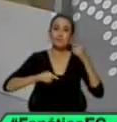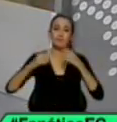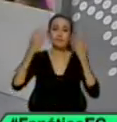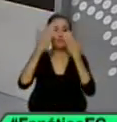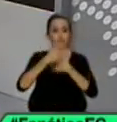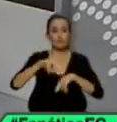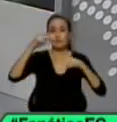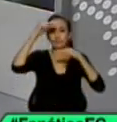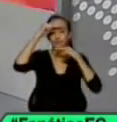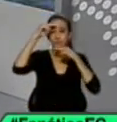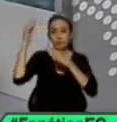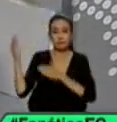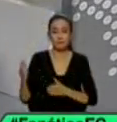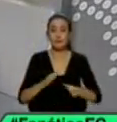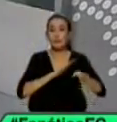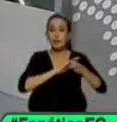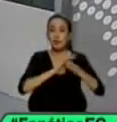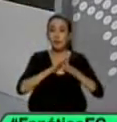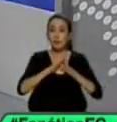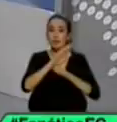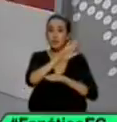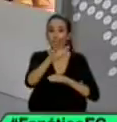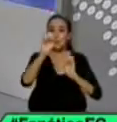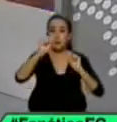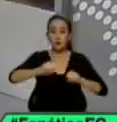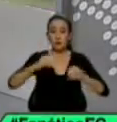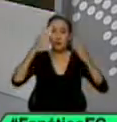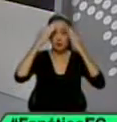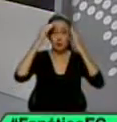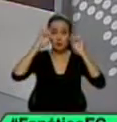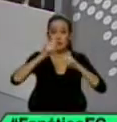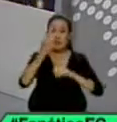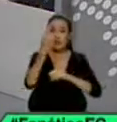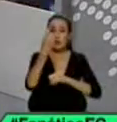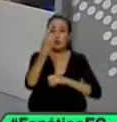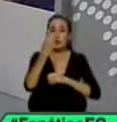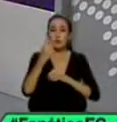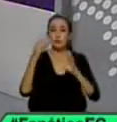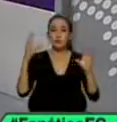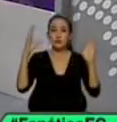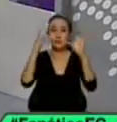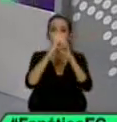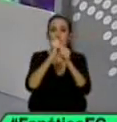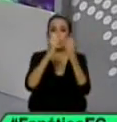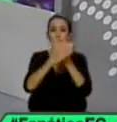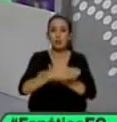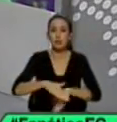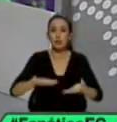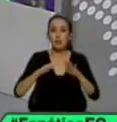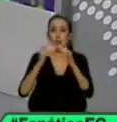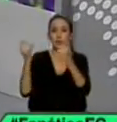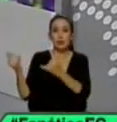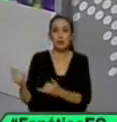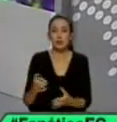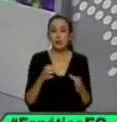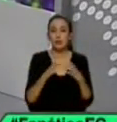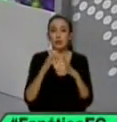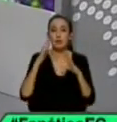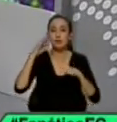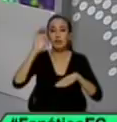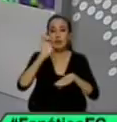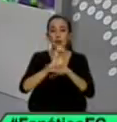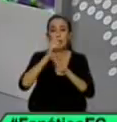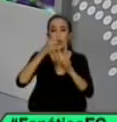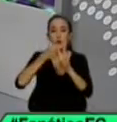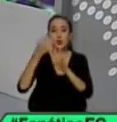final en su telediario. Por supuesto, la invitación está hecha para que ustedes tengan la ampliación del mundo deportivo a partir de las 23 horas en la señal de Ecuador TV, 23 horas con